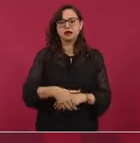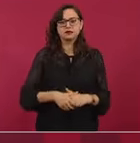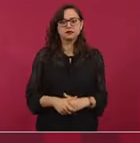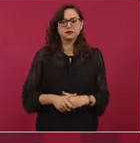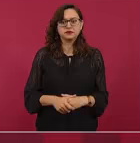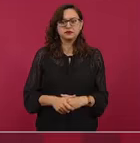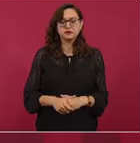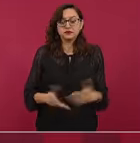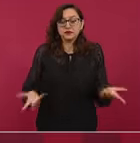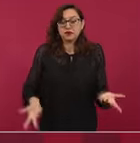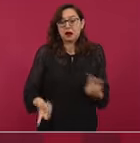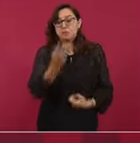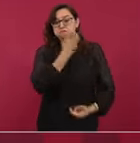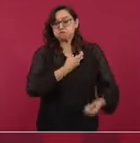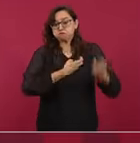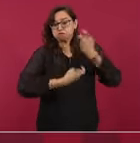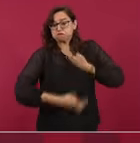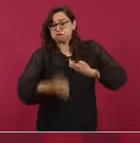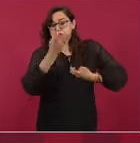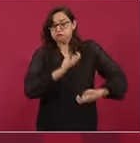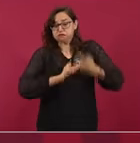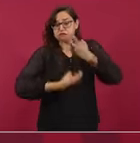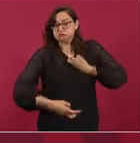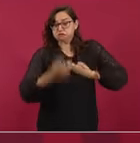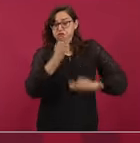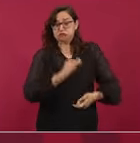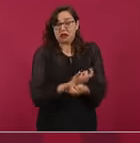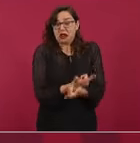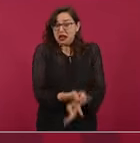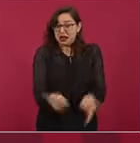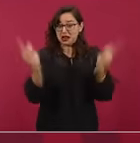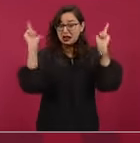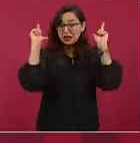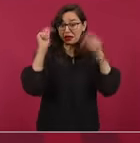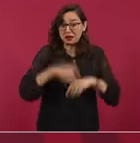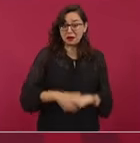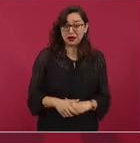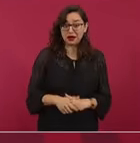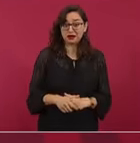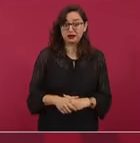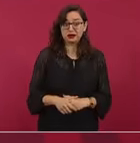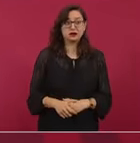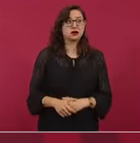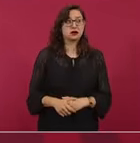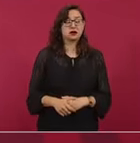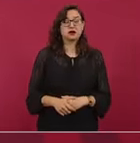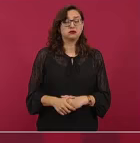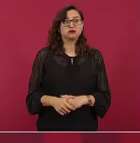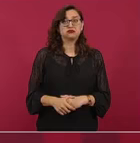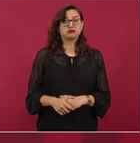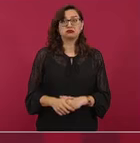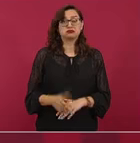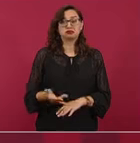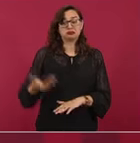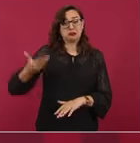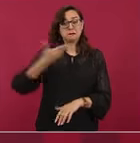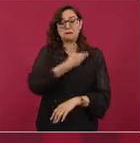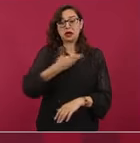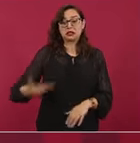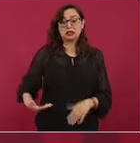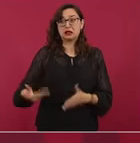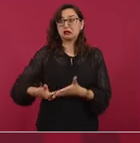Nunca habían insultado tanto a un presidente. Yo creo que solo en el caso del presidente